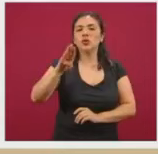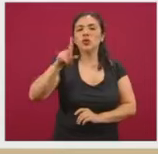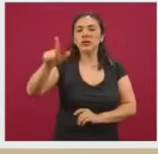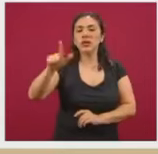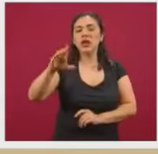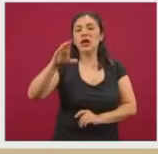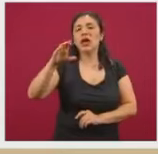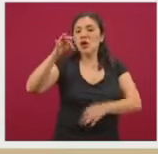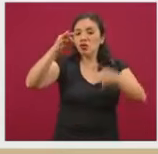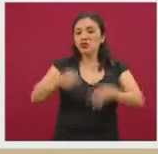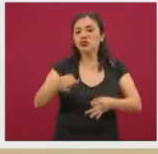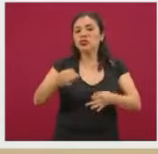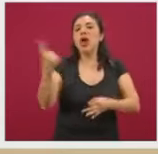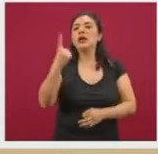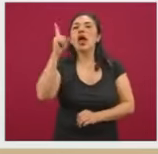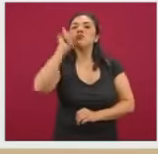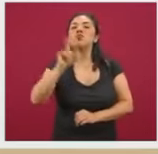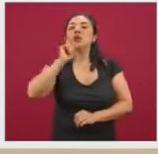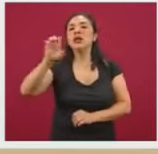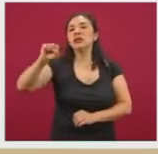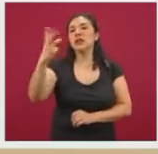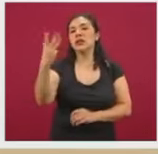1.397 casos contra el de mujeres, que son de